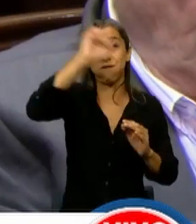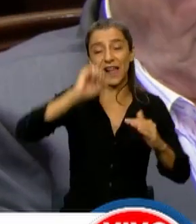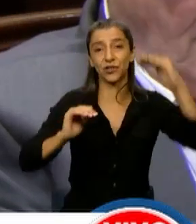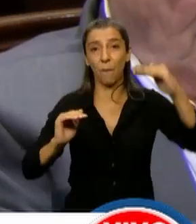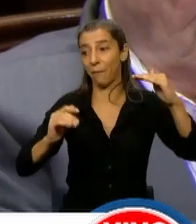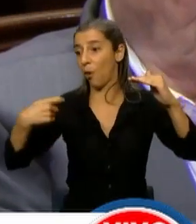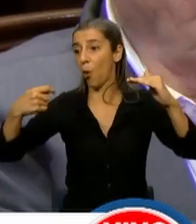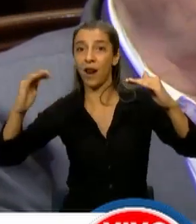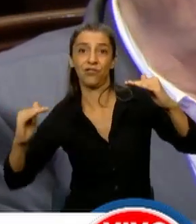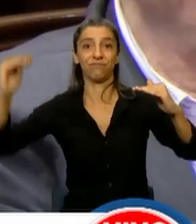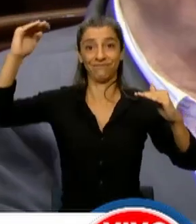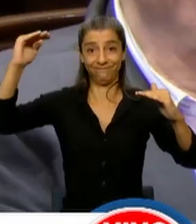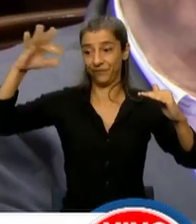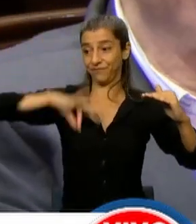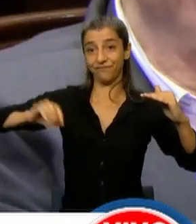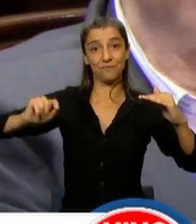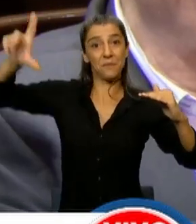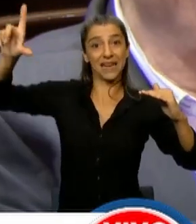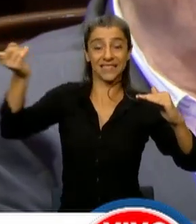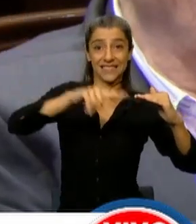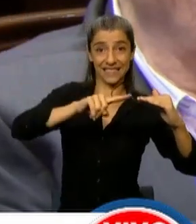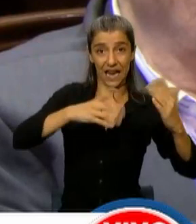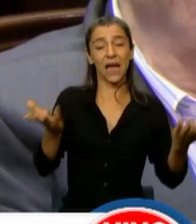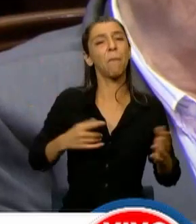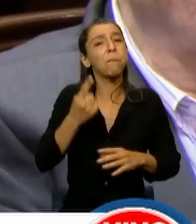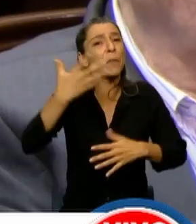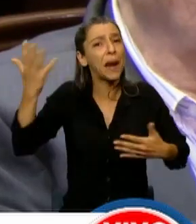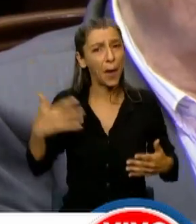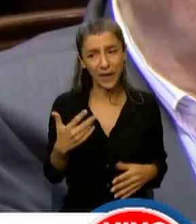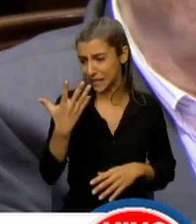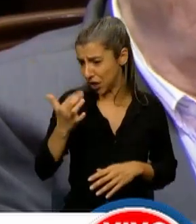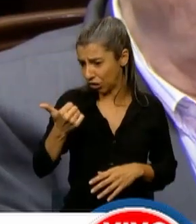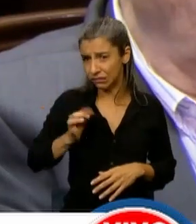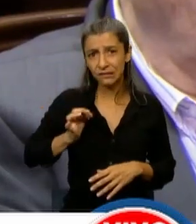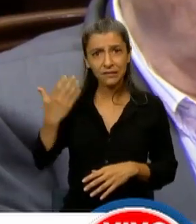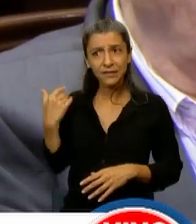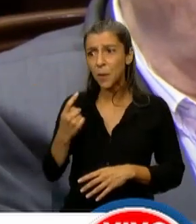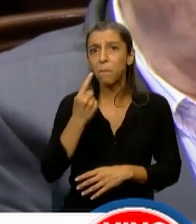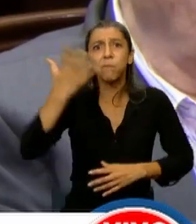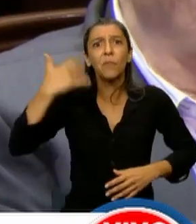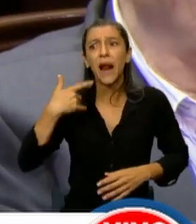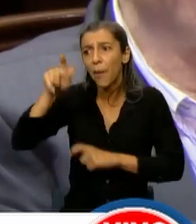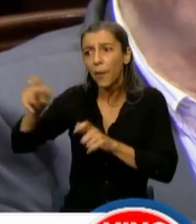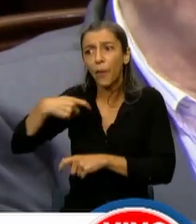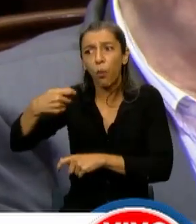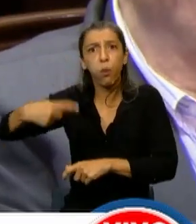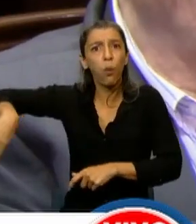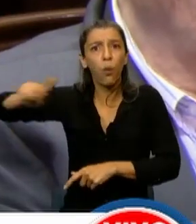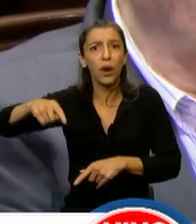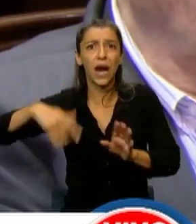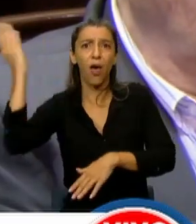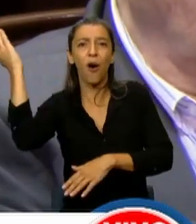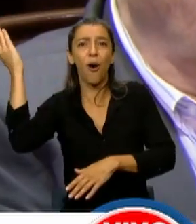primer año en 5 o 6 años en el que los jubilados le van a ganar a la inflación real